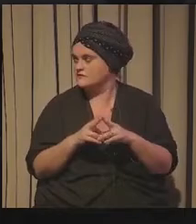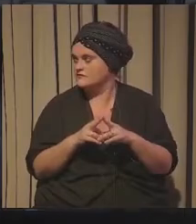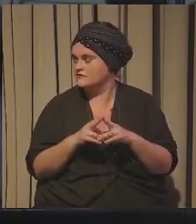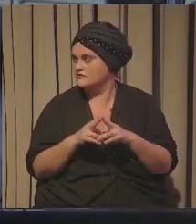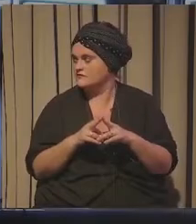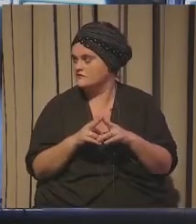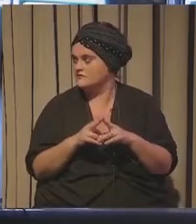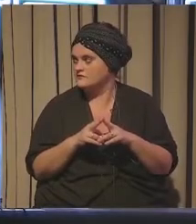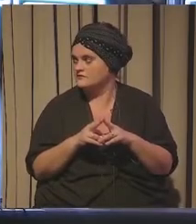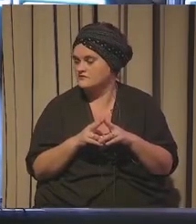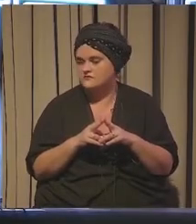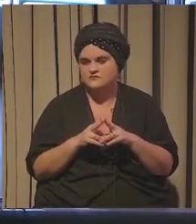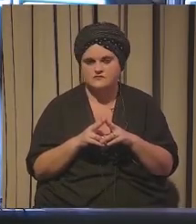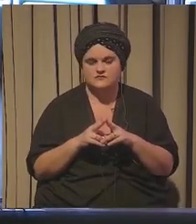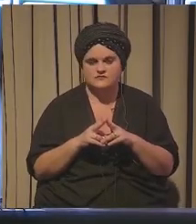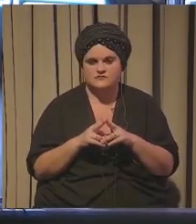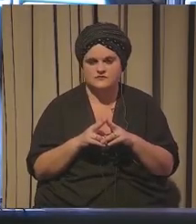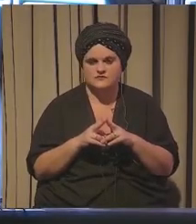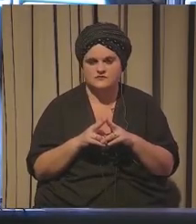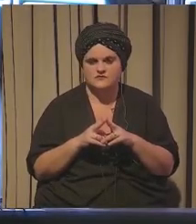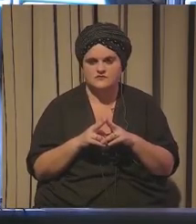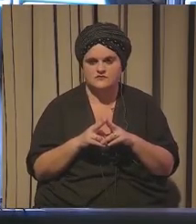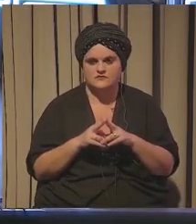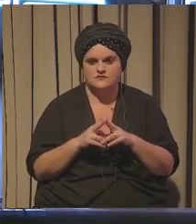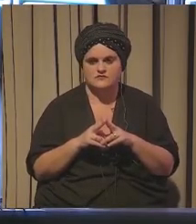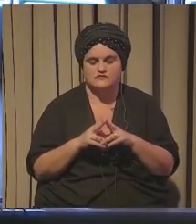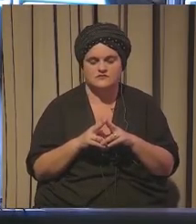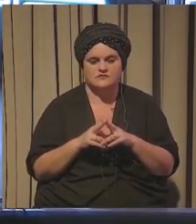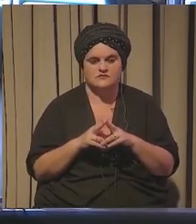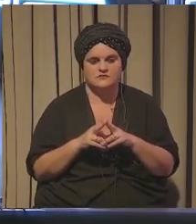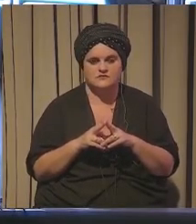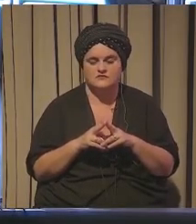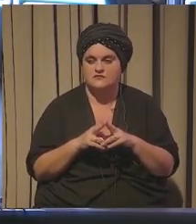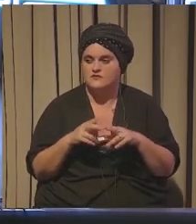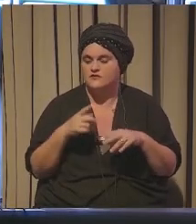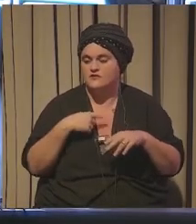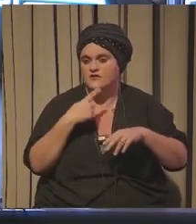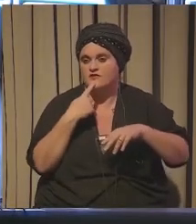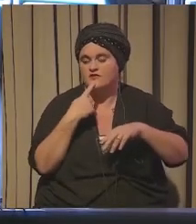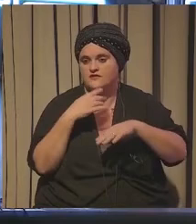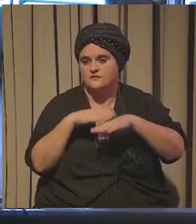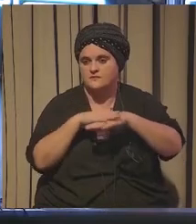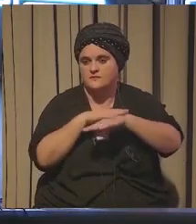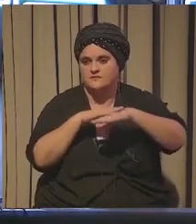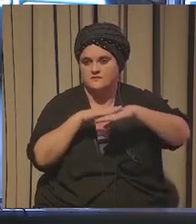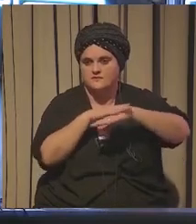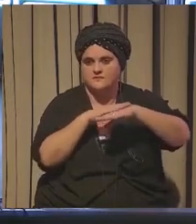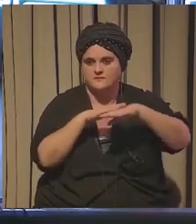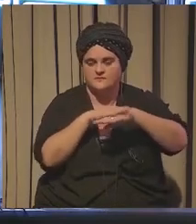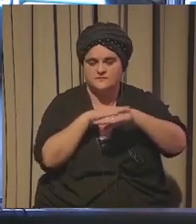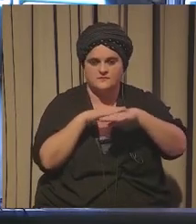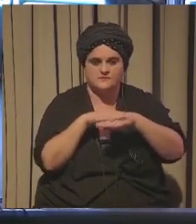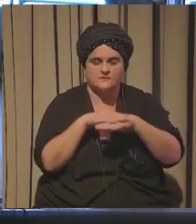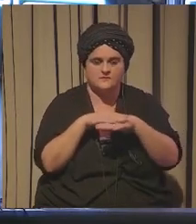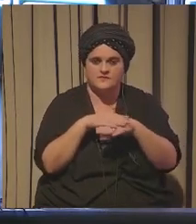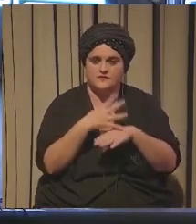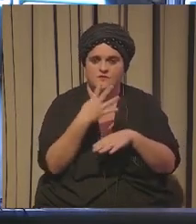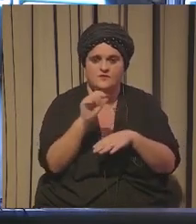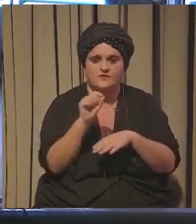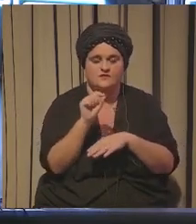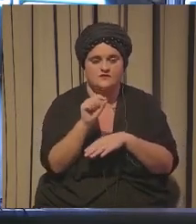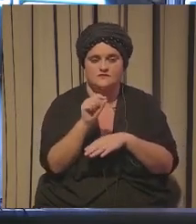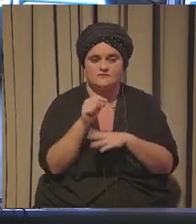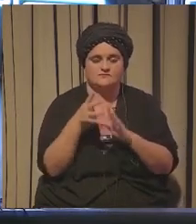difícil. Bueno, tengo pedir disculpas, no podía dar toda la ponencia en 40